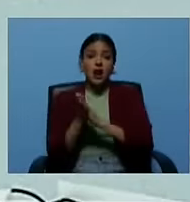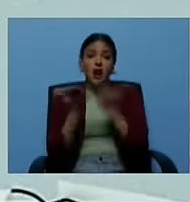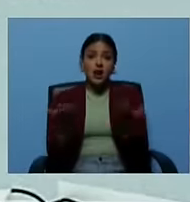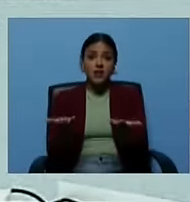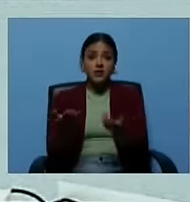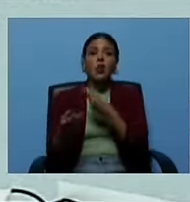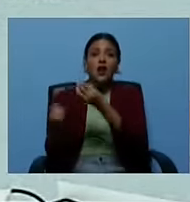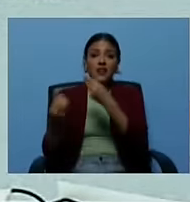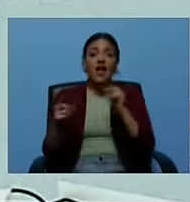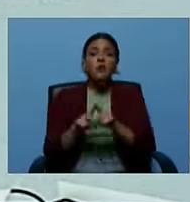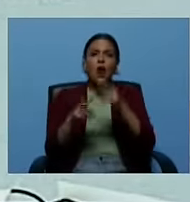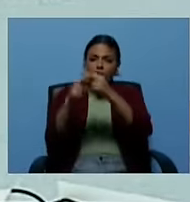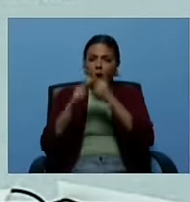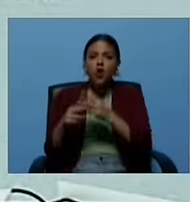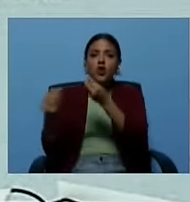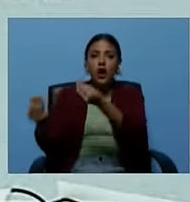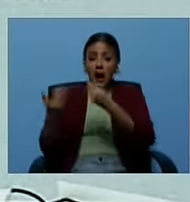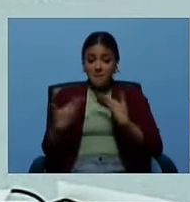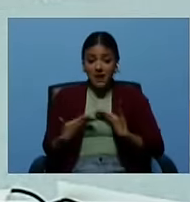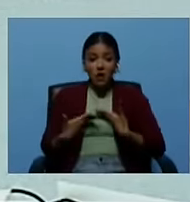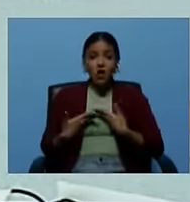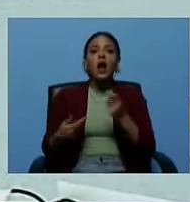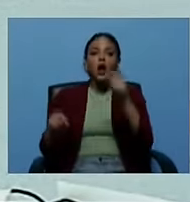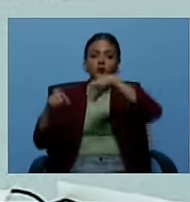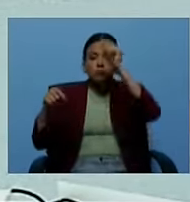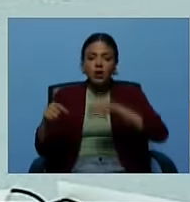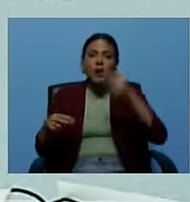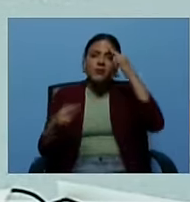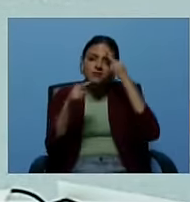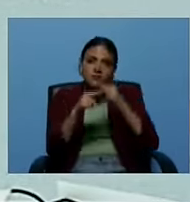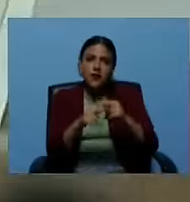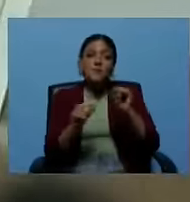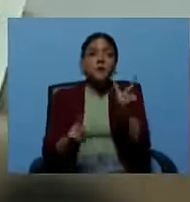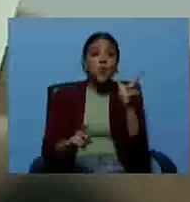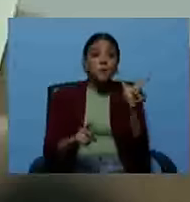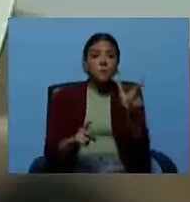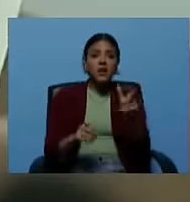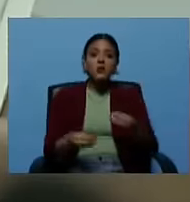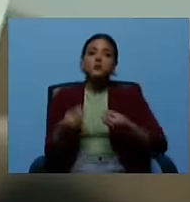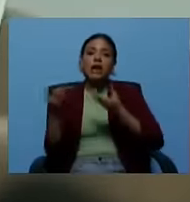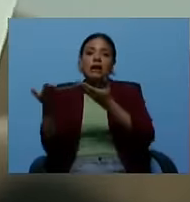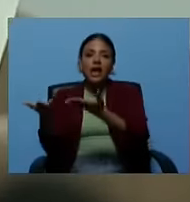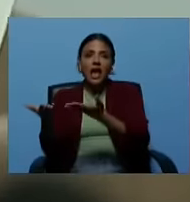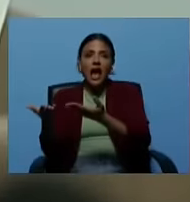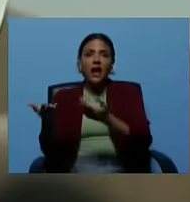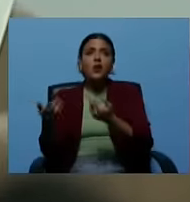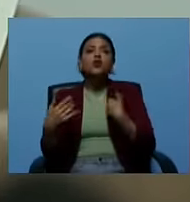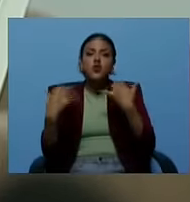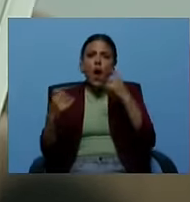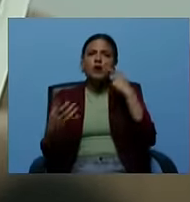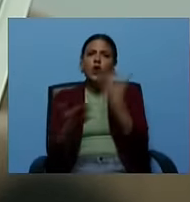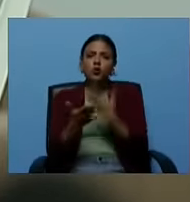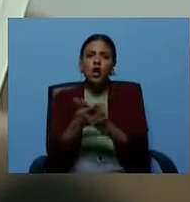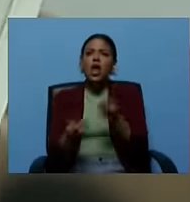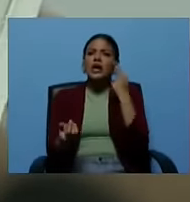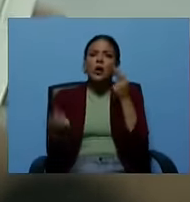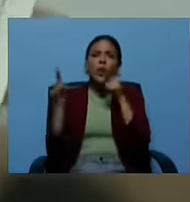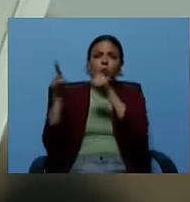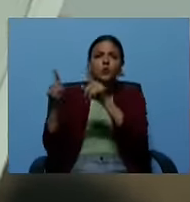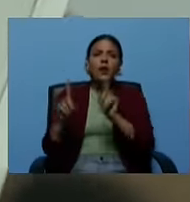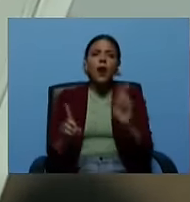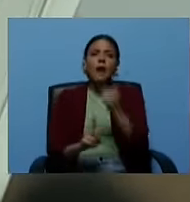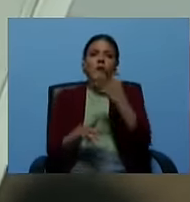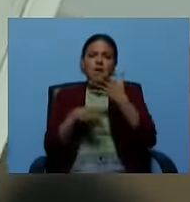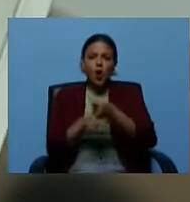de dedicarme este libro. Para el vicepresidente del PSUV, Diosdado Cabello Rondón, tengo constancia que fue usted quien primero confió